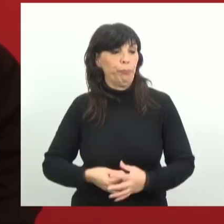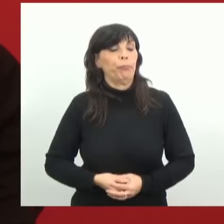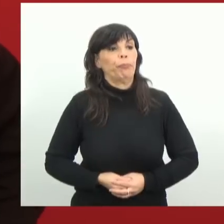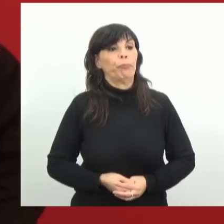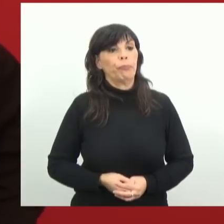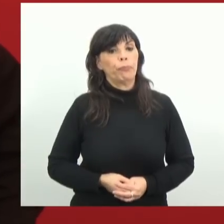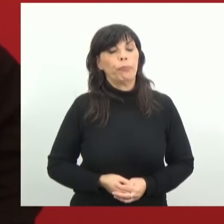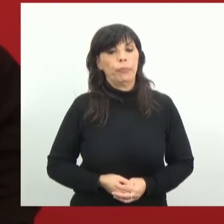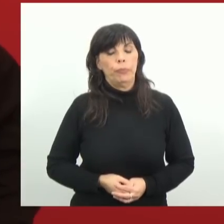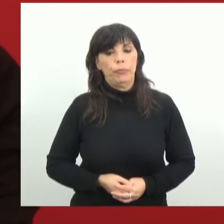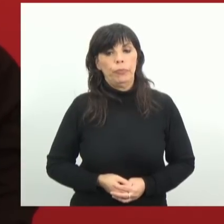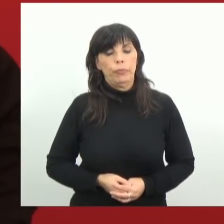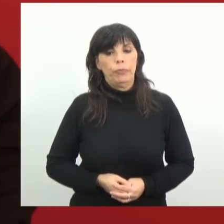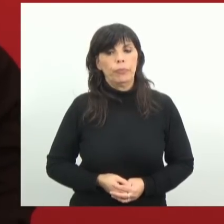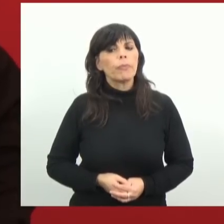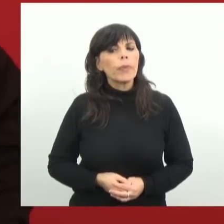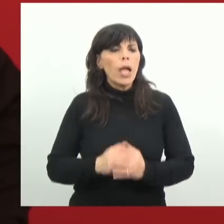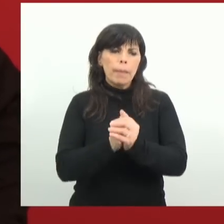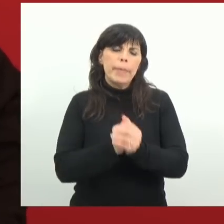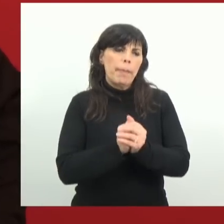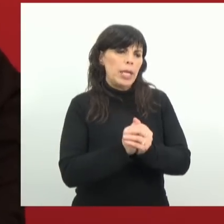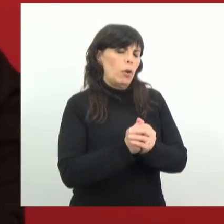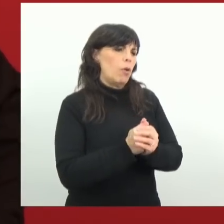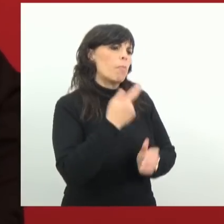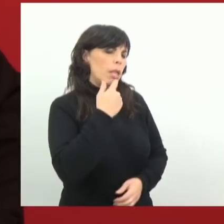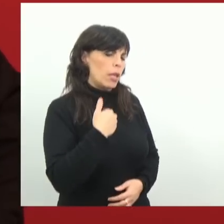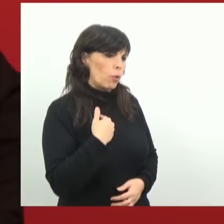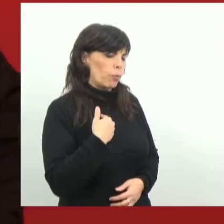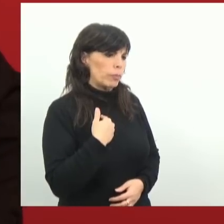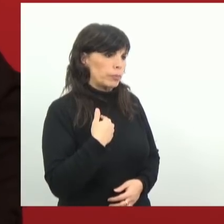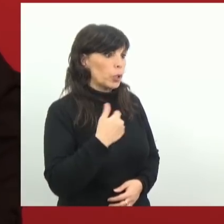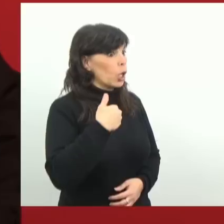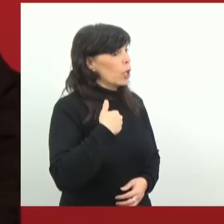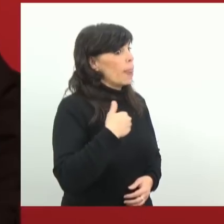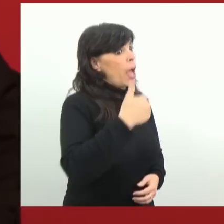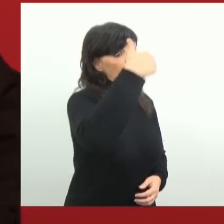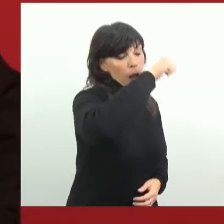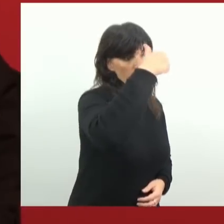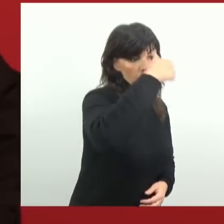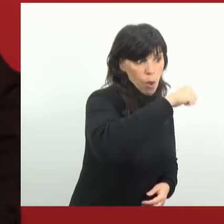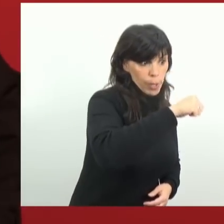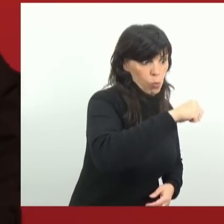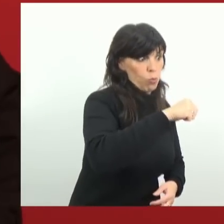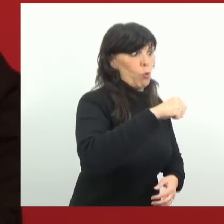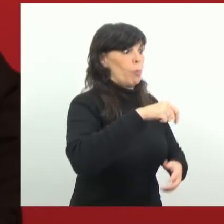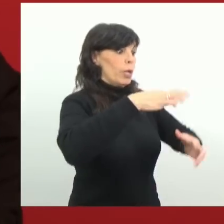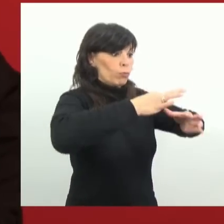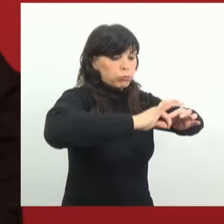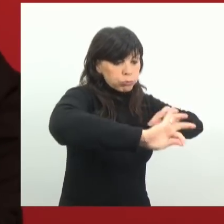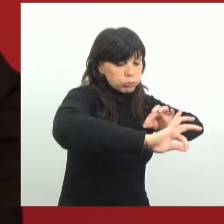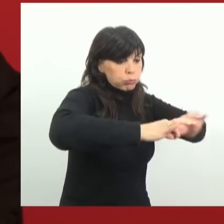que tuvieron que parar de poder usar unas salas de operación,